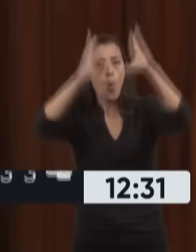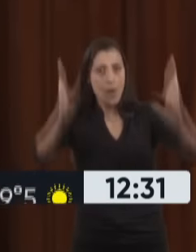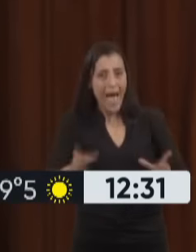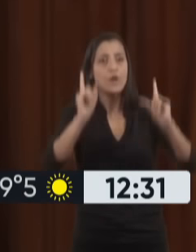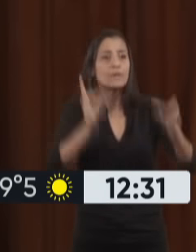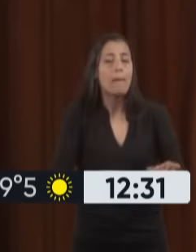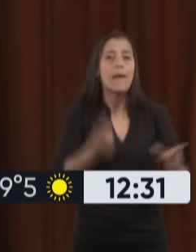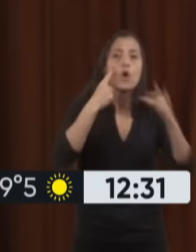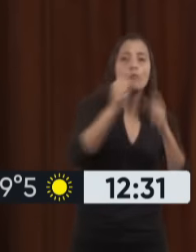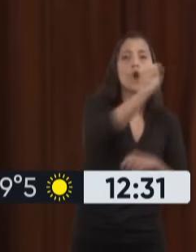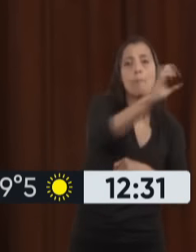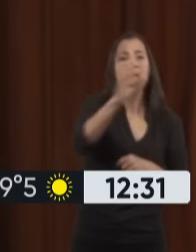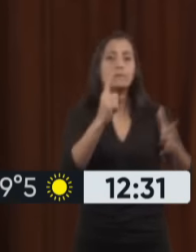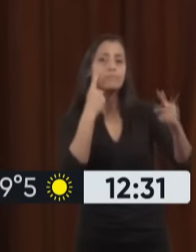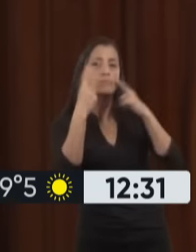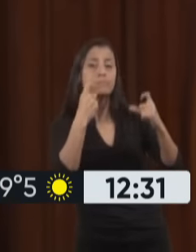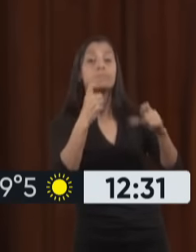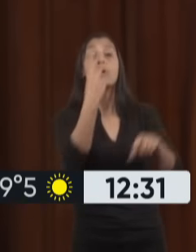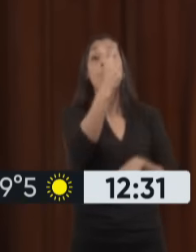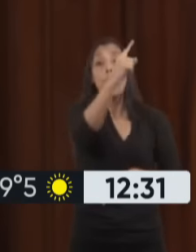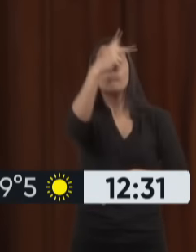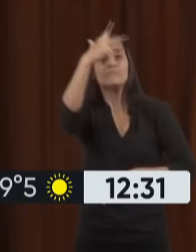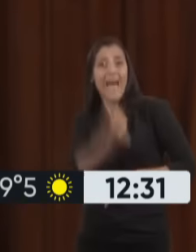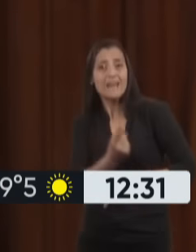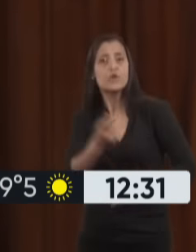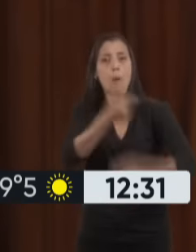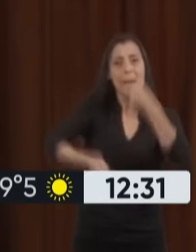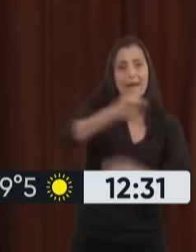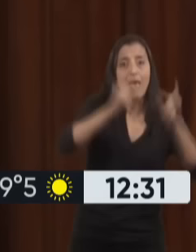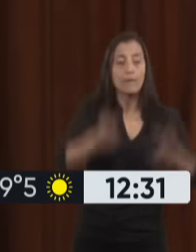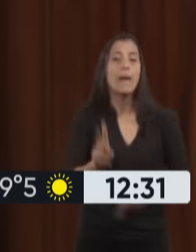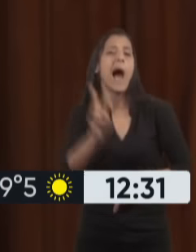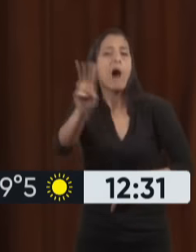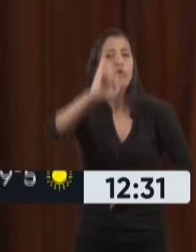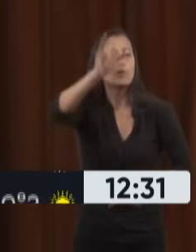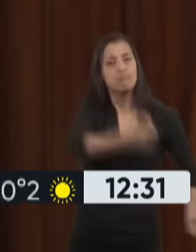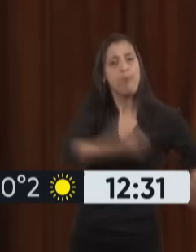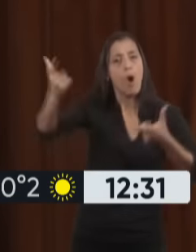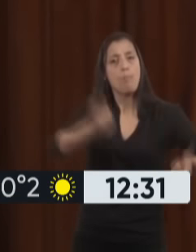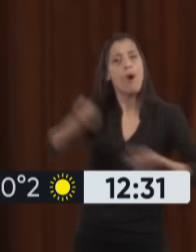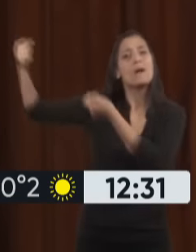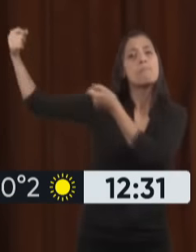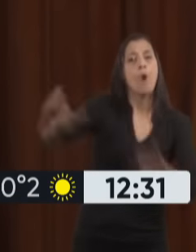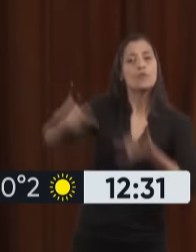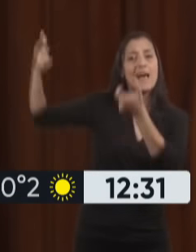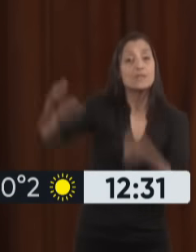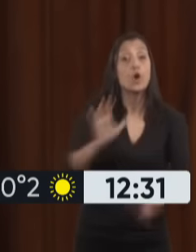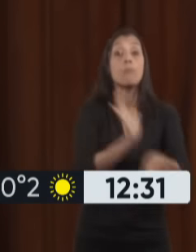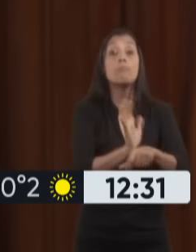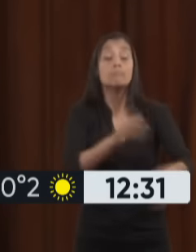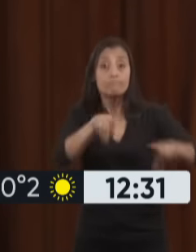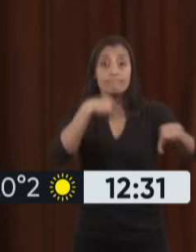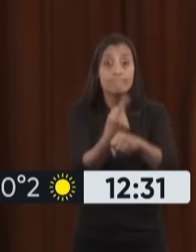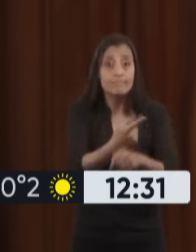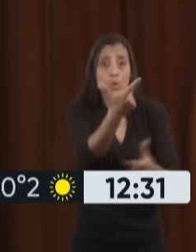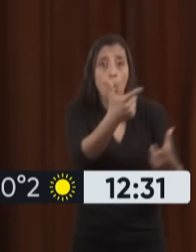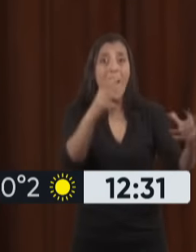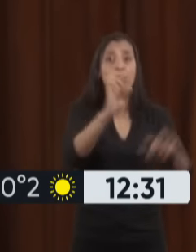tipo de cambio hasta 1/3 de su valor de mercado, mientras autoriza importaciones a pesar de que no están los dólares, esa persona